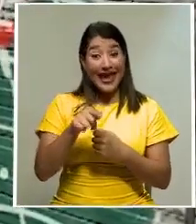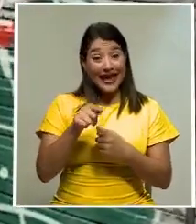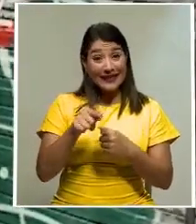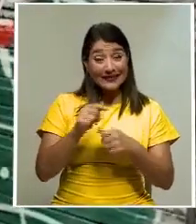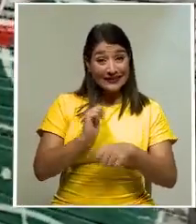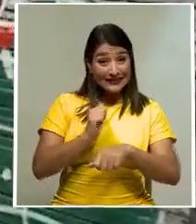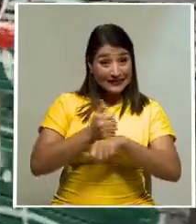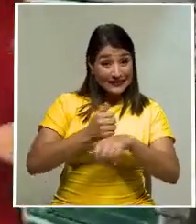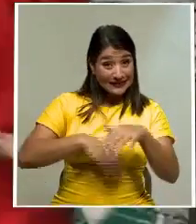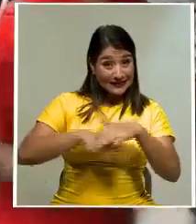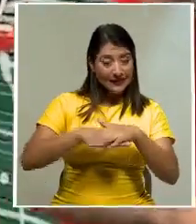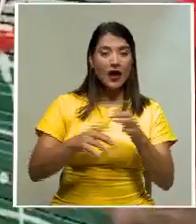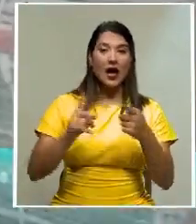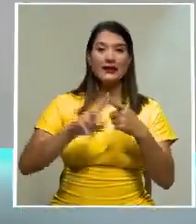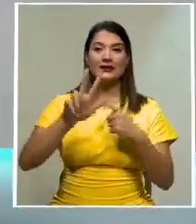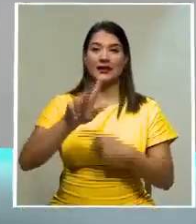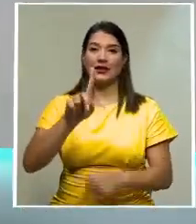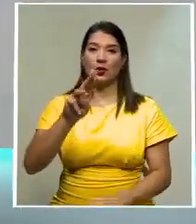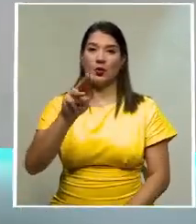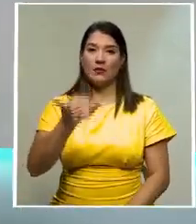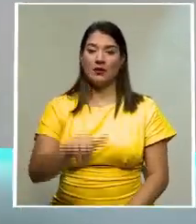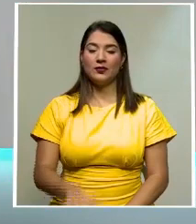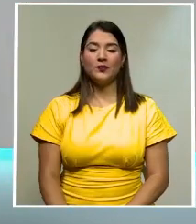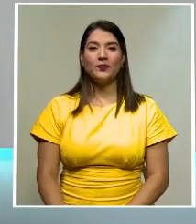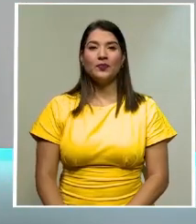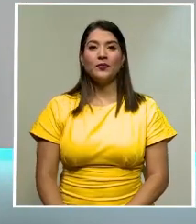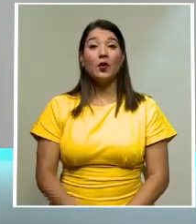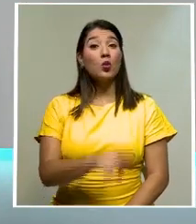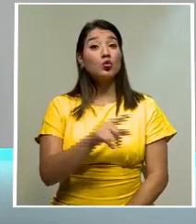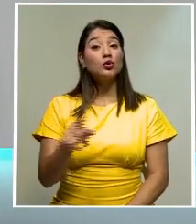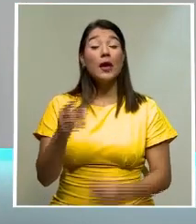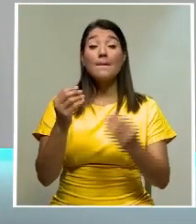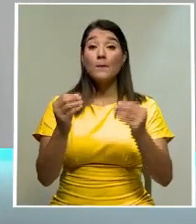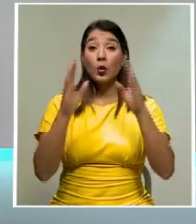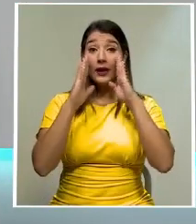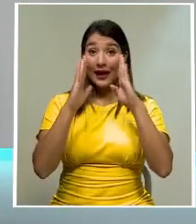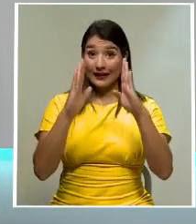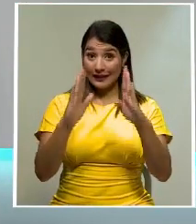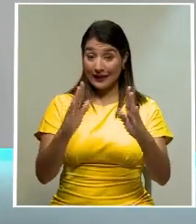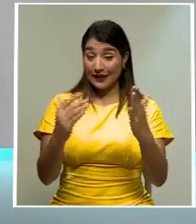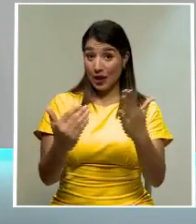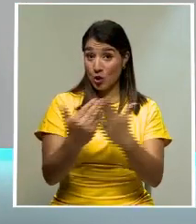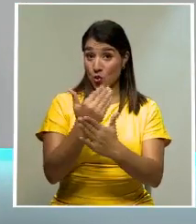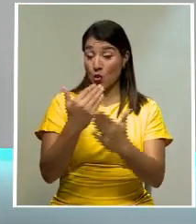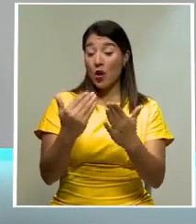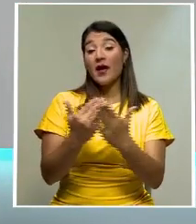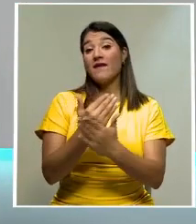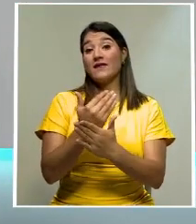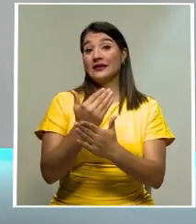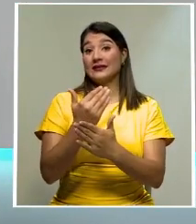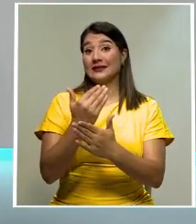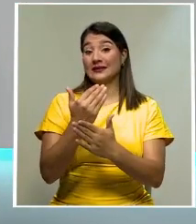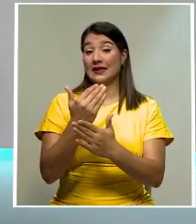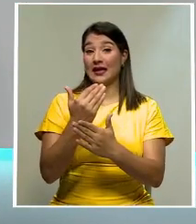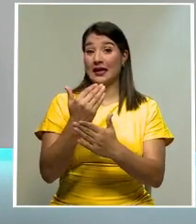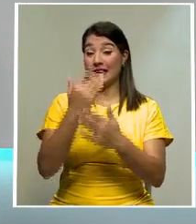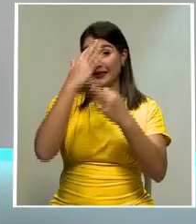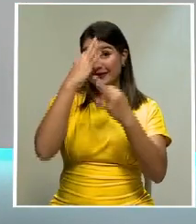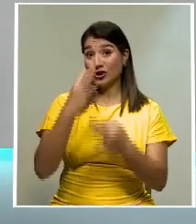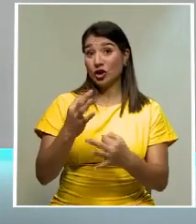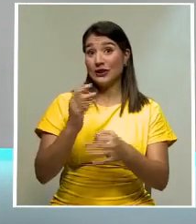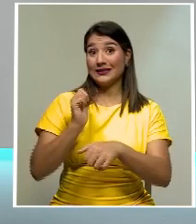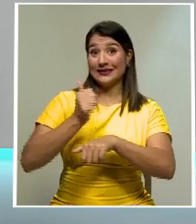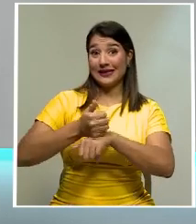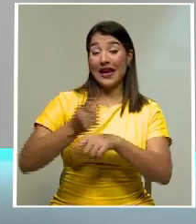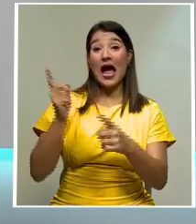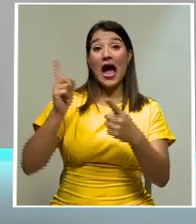31 de mayo. Pues bien, muy atentos a estas medidas que comienzan a regir el día de hoy, como lo veíamos, hasta el